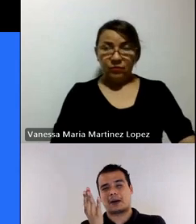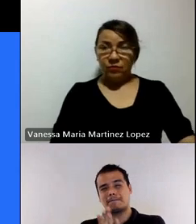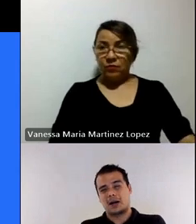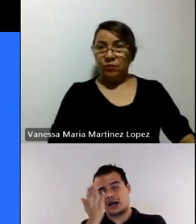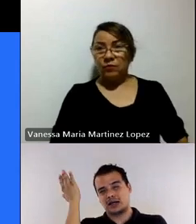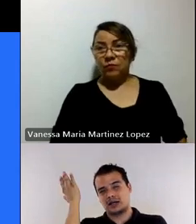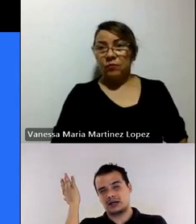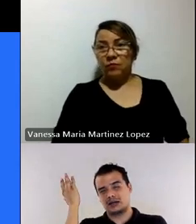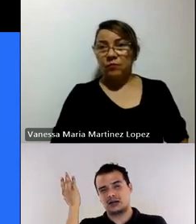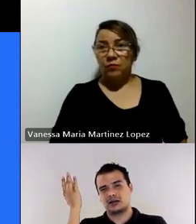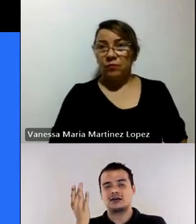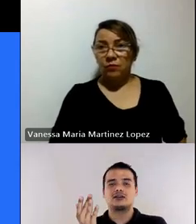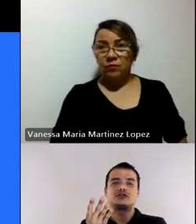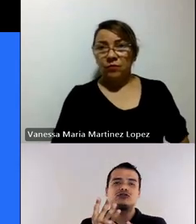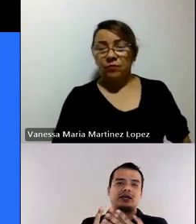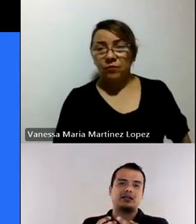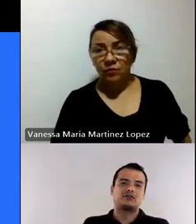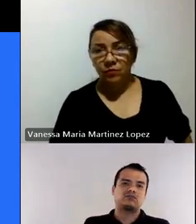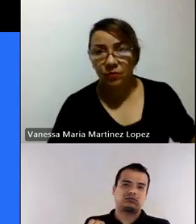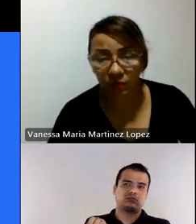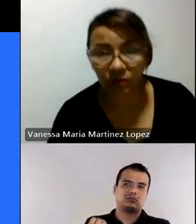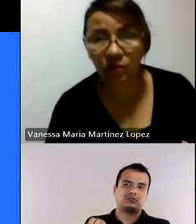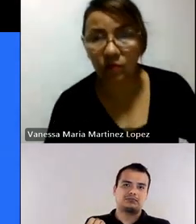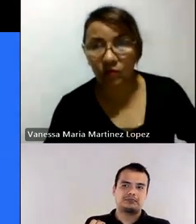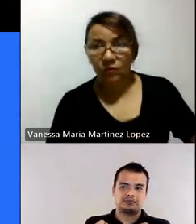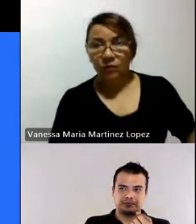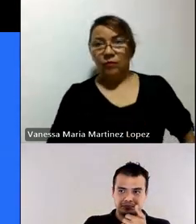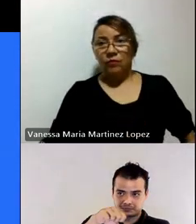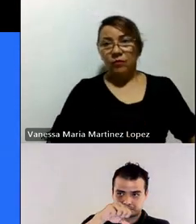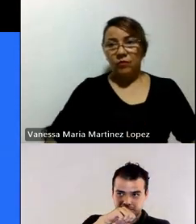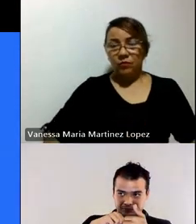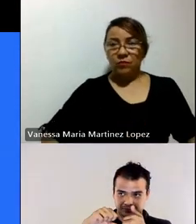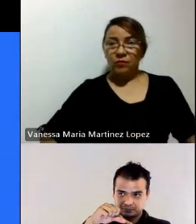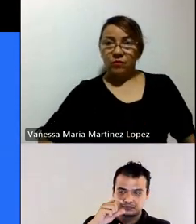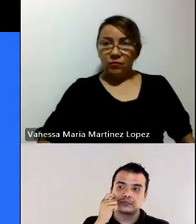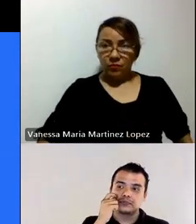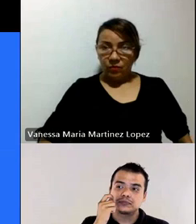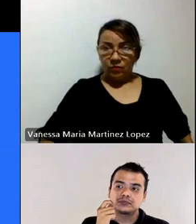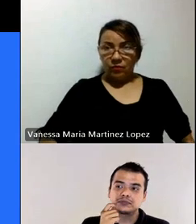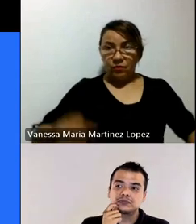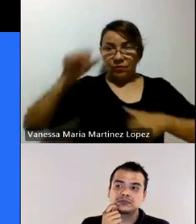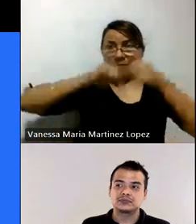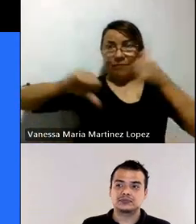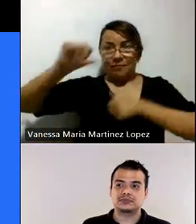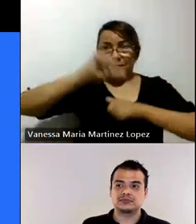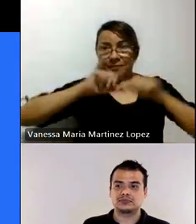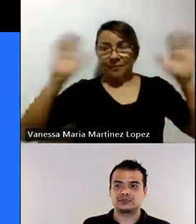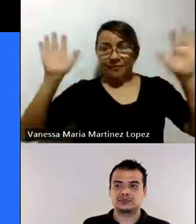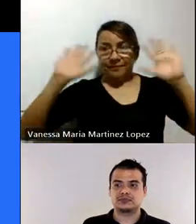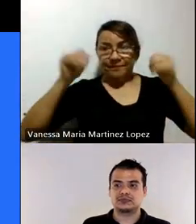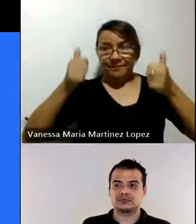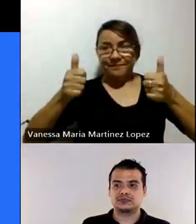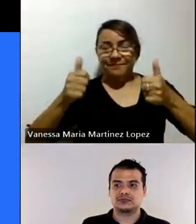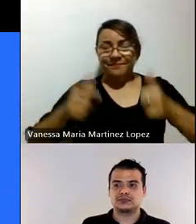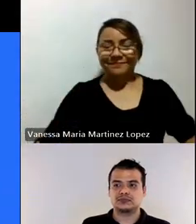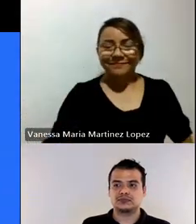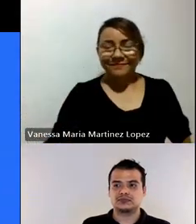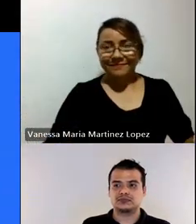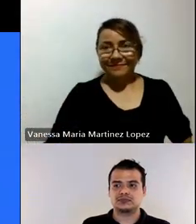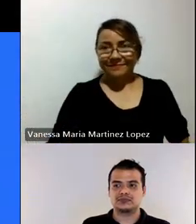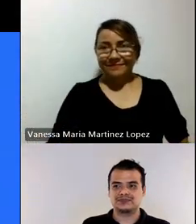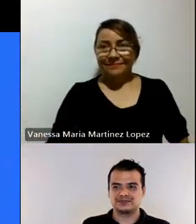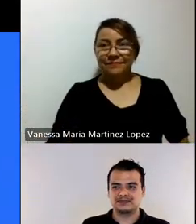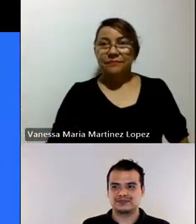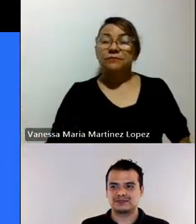celular subcutáneo, y como esa zona es bastante irrigada, pues se produce inmediatamente los hematomas y equimosis. Podemos tener